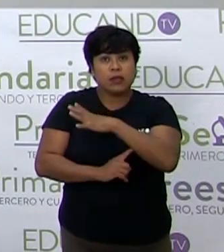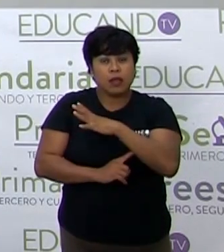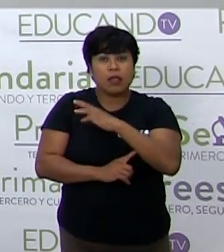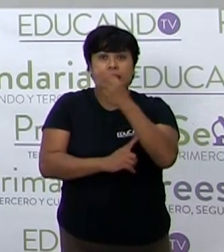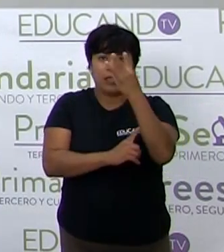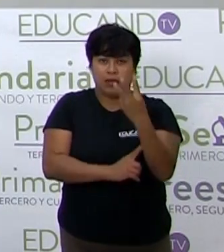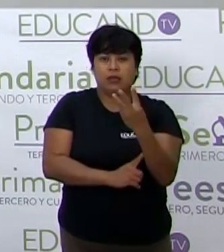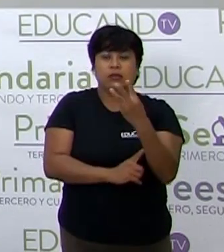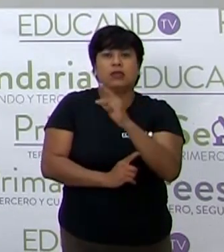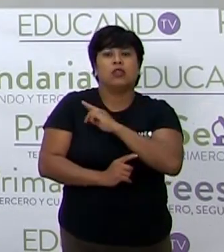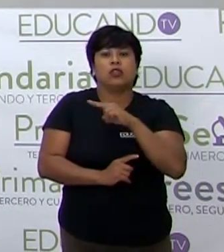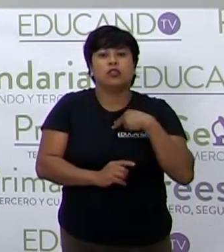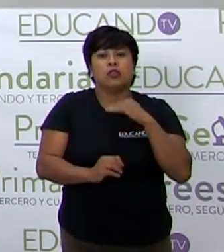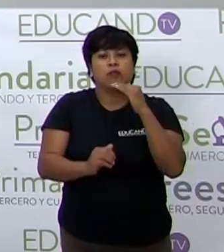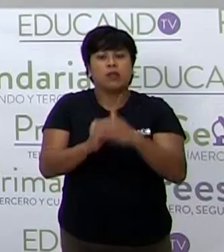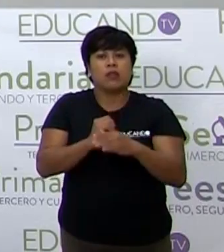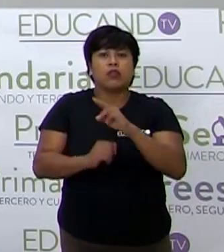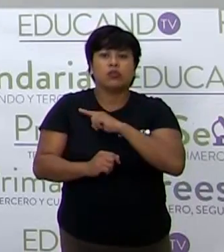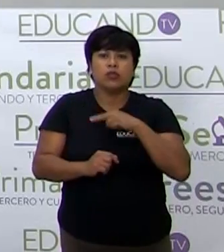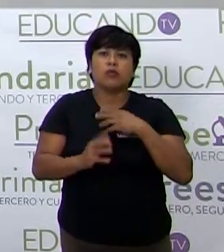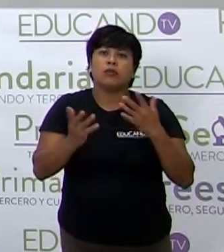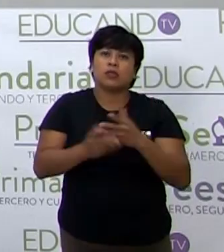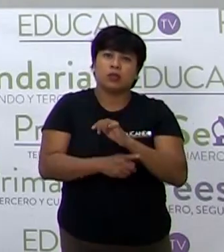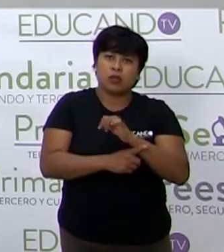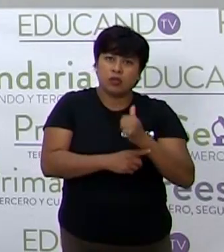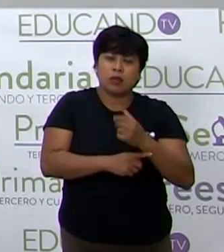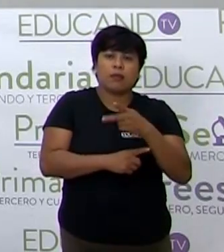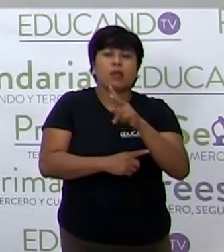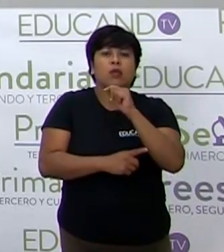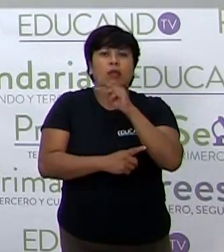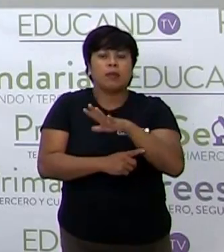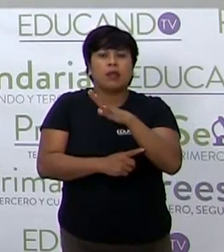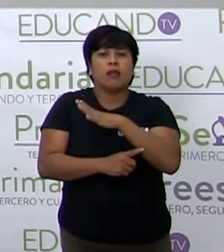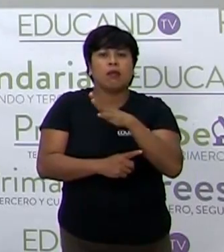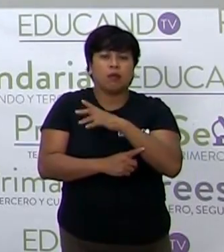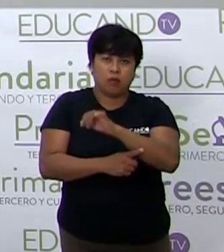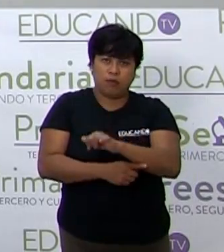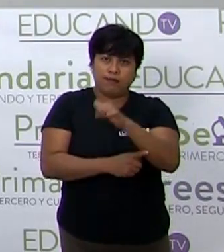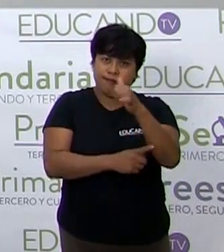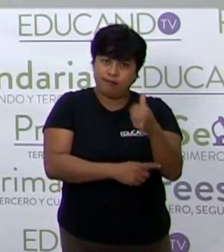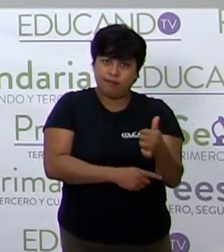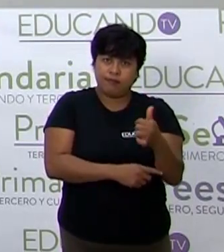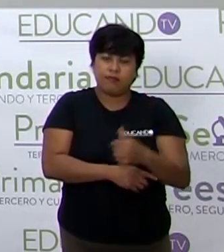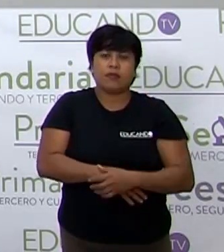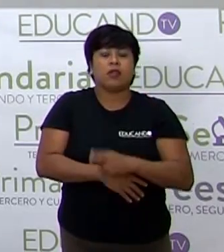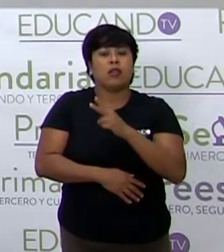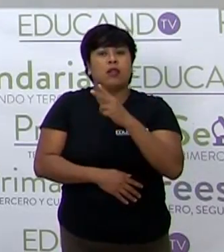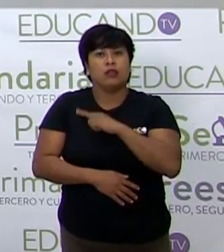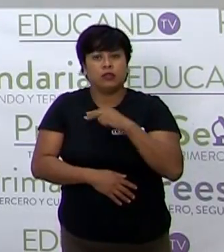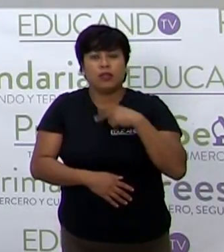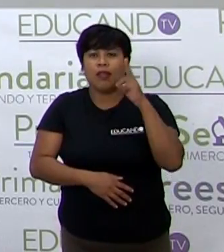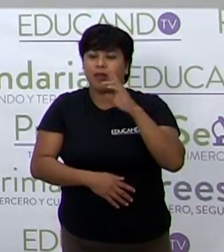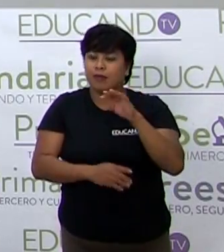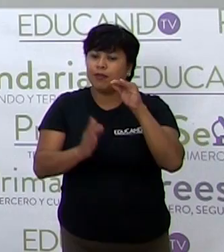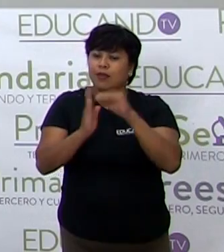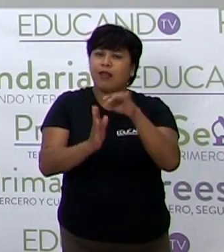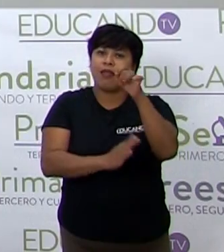y finalmente vamos a ir con otra clasificación. No me cabe acá, pero la voy a poner de este lado. A ver, vamos a ponerle la